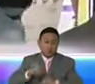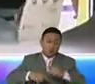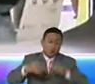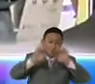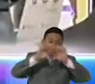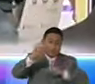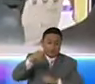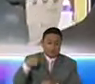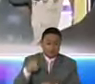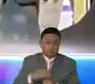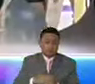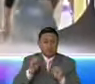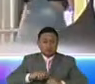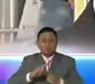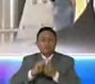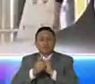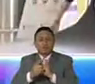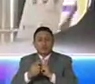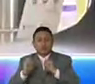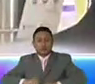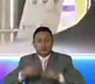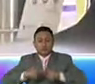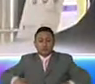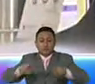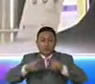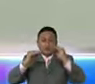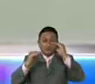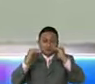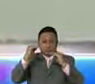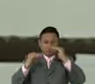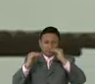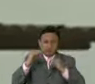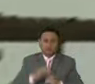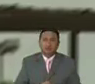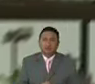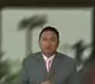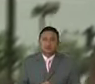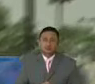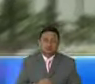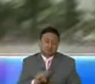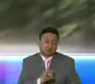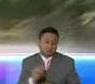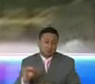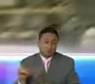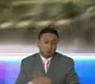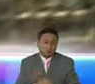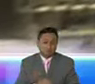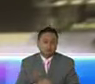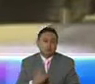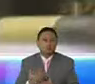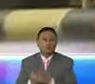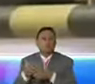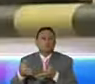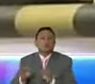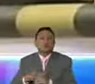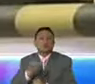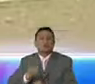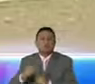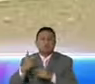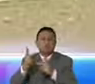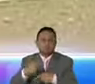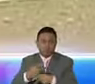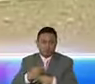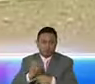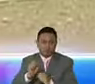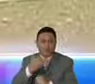algunas de las compañías tienen para ponernos en valores más razonables. De forma paralela se implementará un mecanismo para mejorar la producción